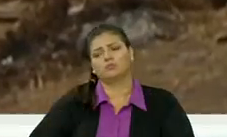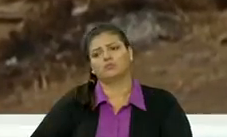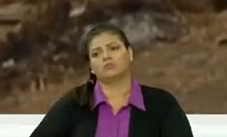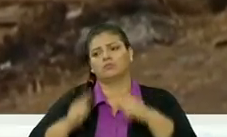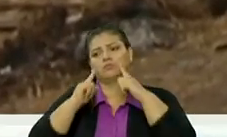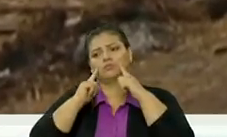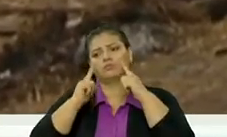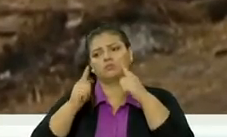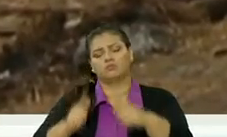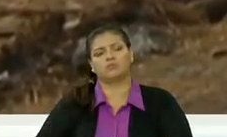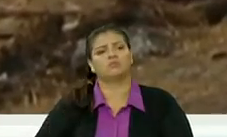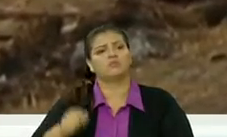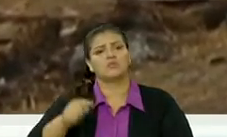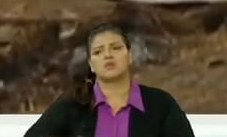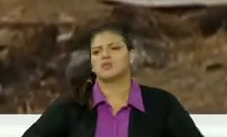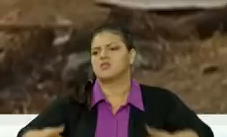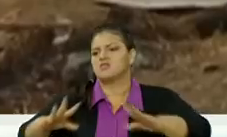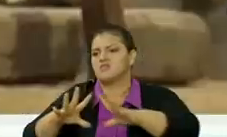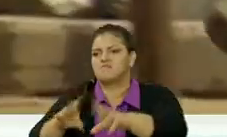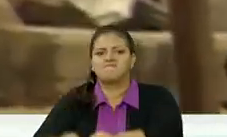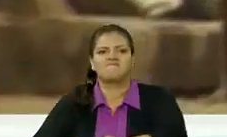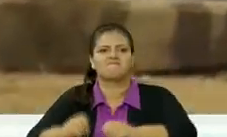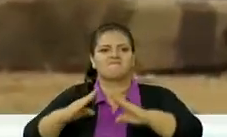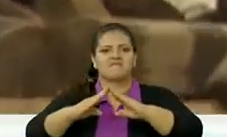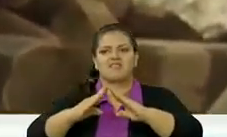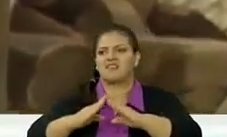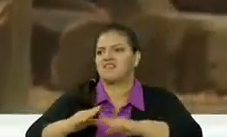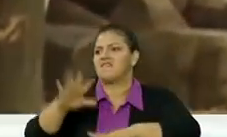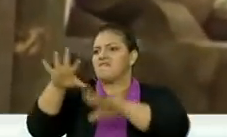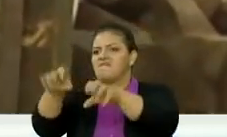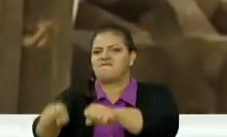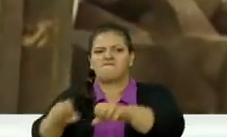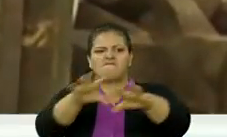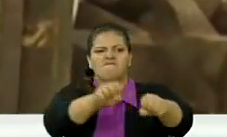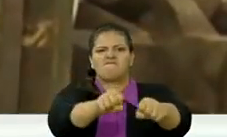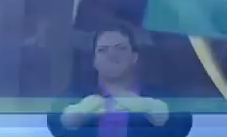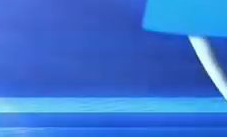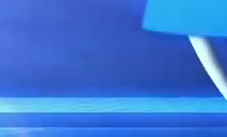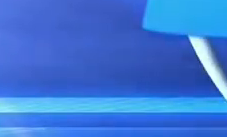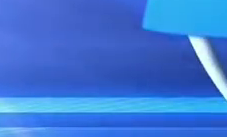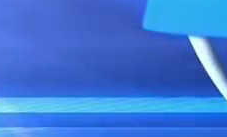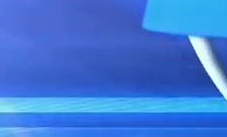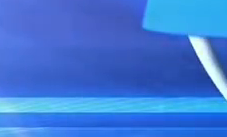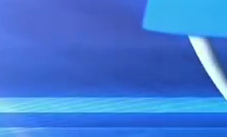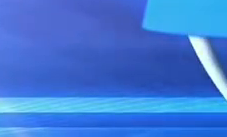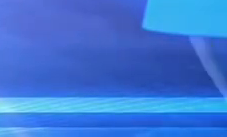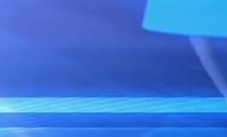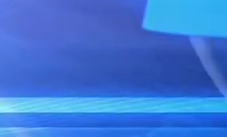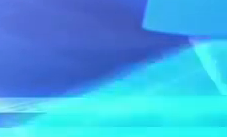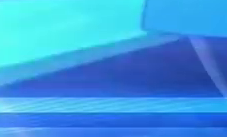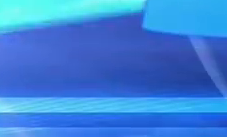de evitar que se generen nuevas invasiones, informó Charlie.